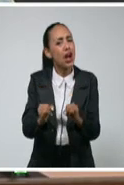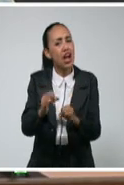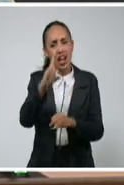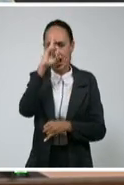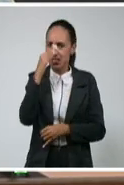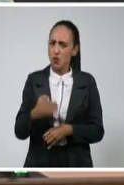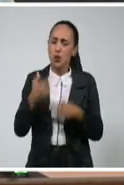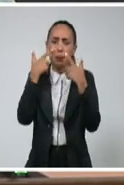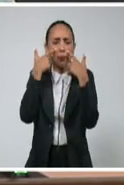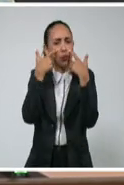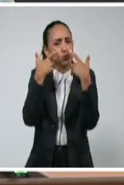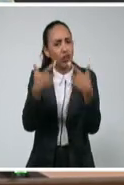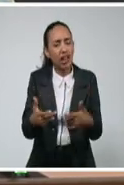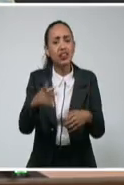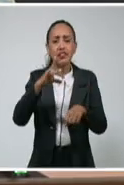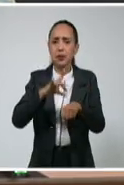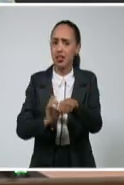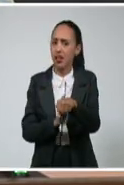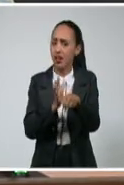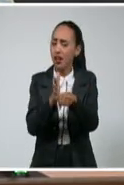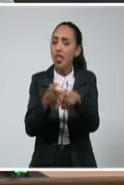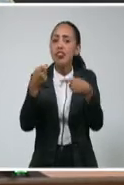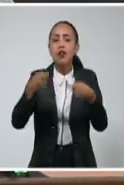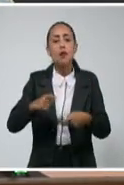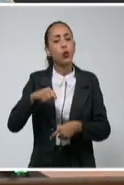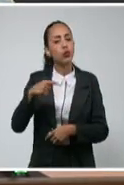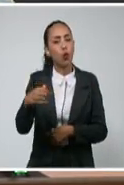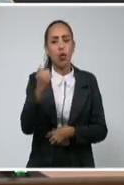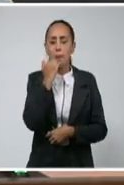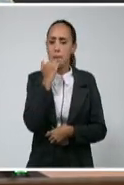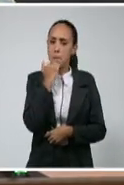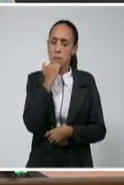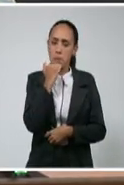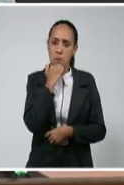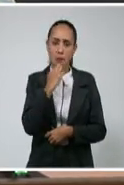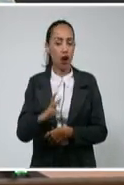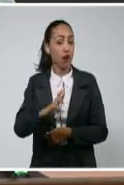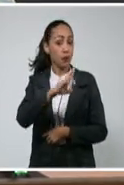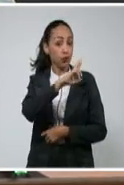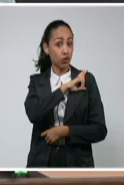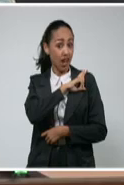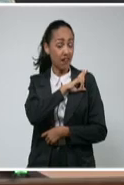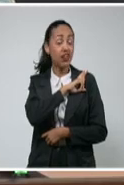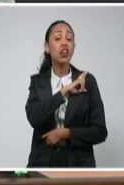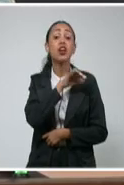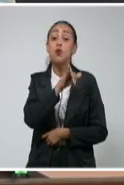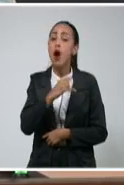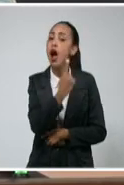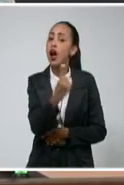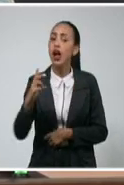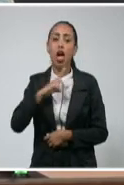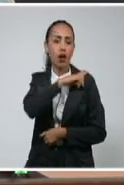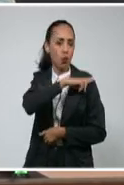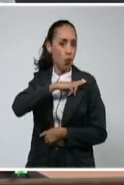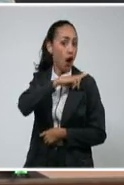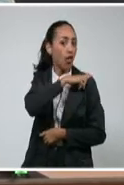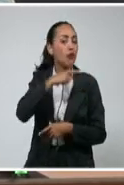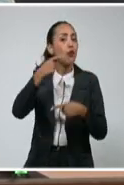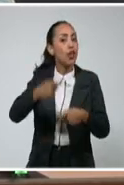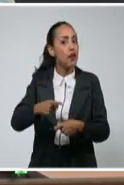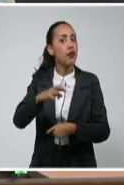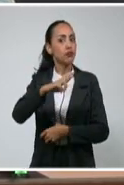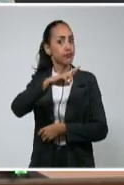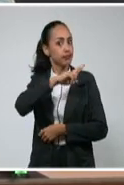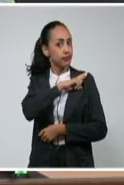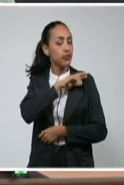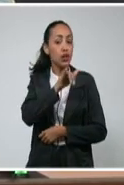al comportamiento cada día más responsable de nuestra población, de cada uno de los cuadros, de cada uno de nosotros